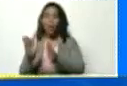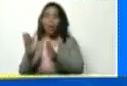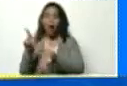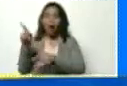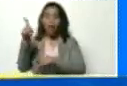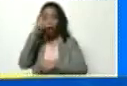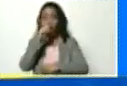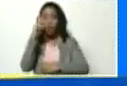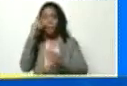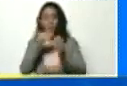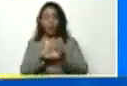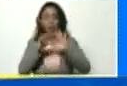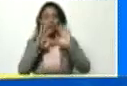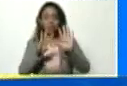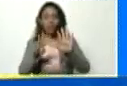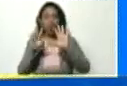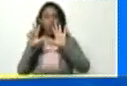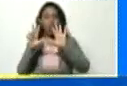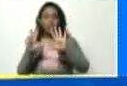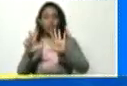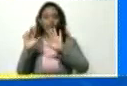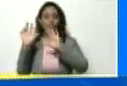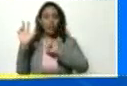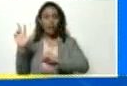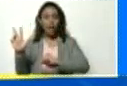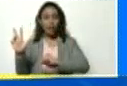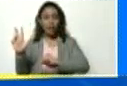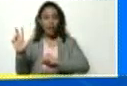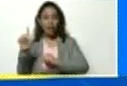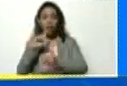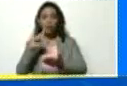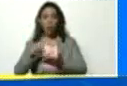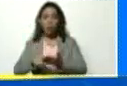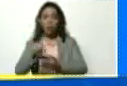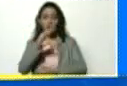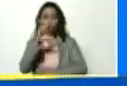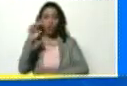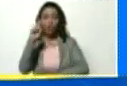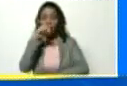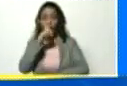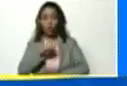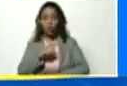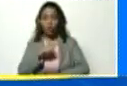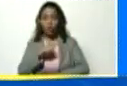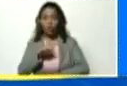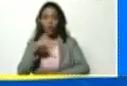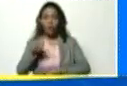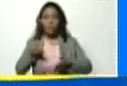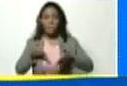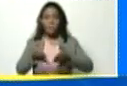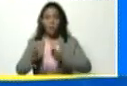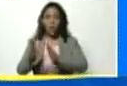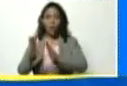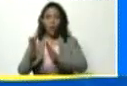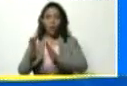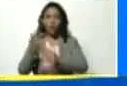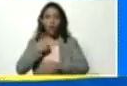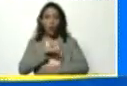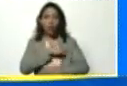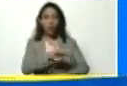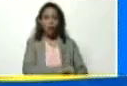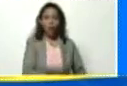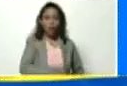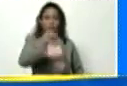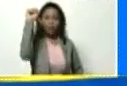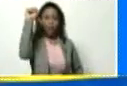en el año 1983, cuando se cumplieron los 200 años del nacimiento de nuestro